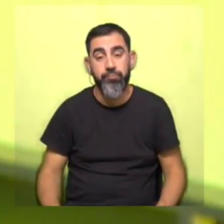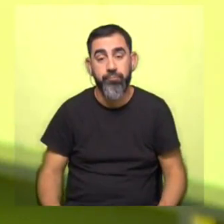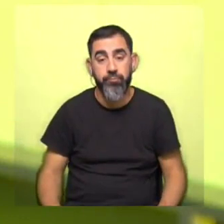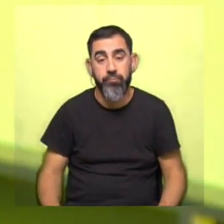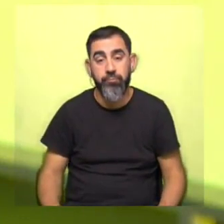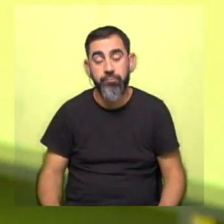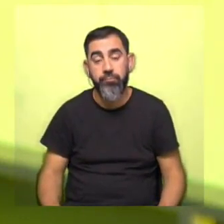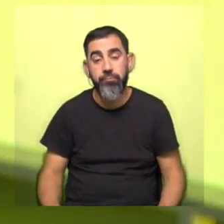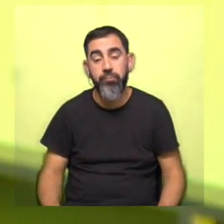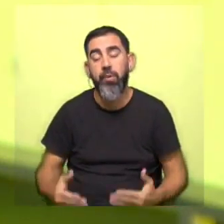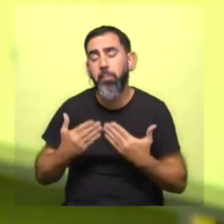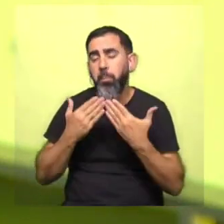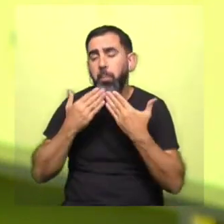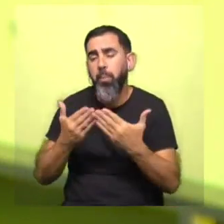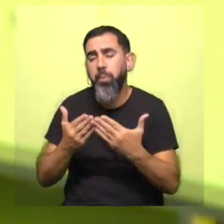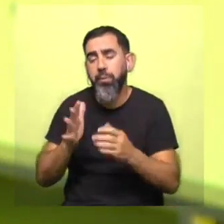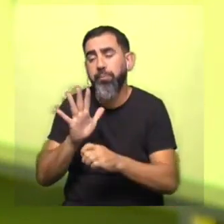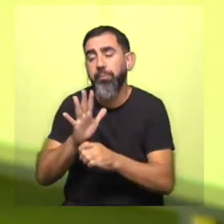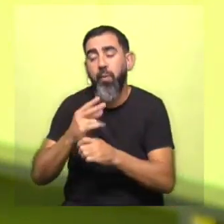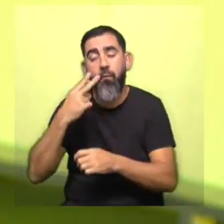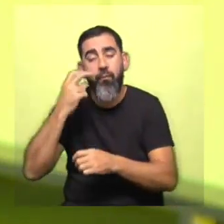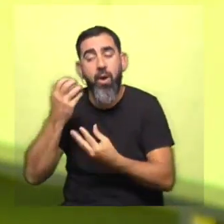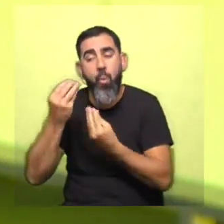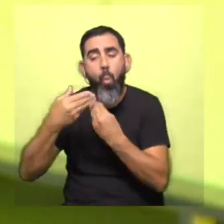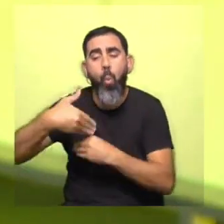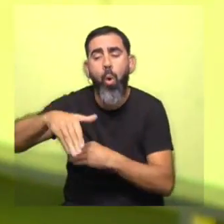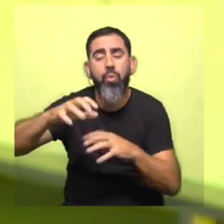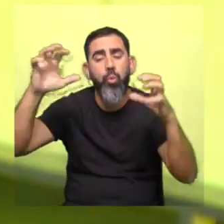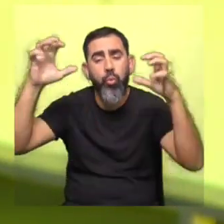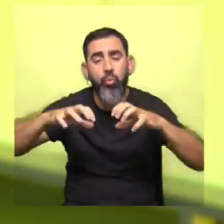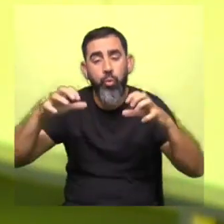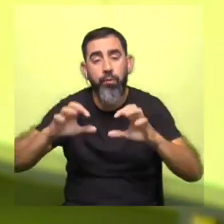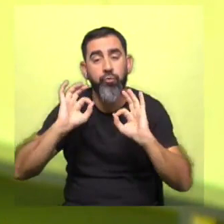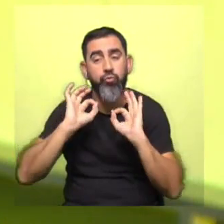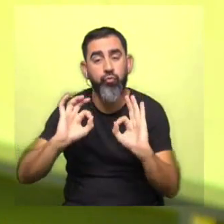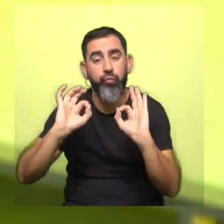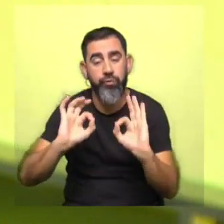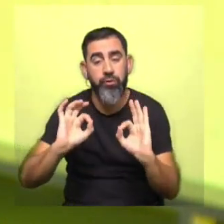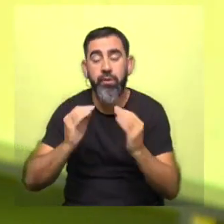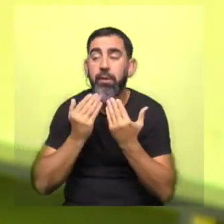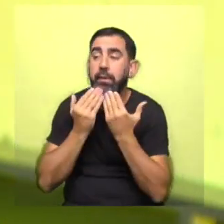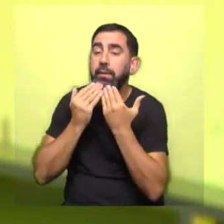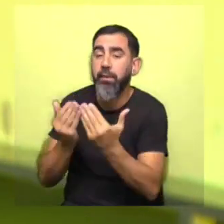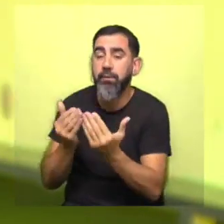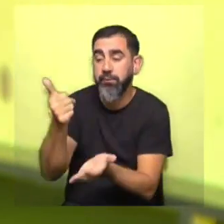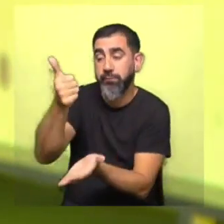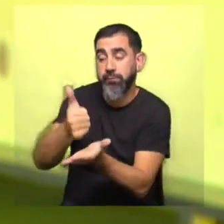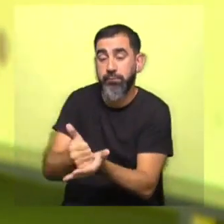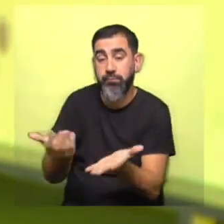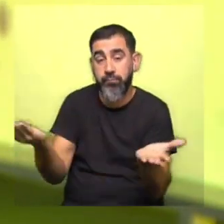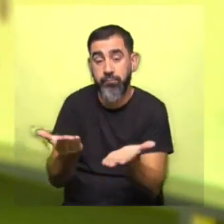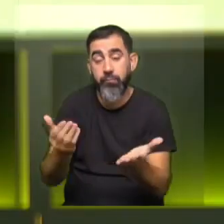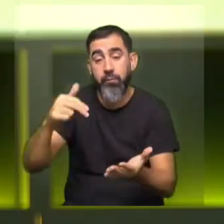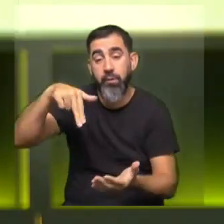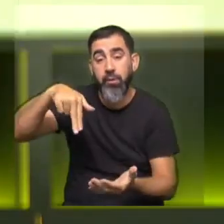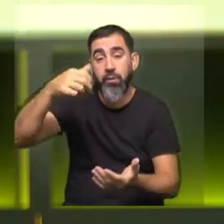decíamos informalmente, la pregunta casi sería de boliche, ¿no? ¿Cuándo va a llover? Lo suficiente, al menos. Le agradecemos mucho que nos acompañe en estudios a